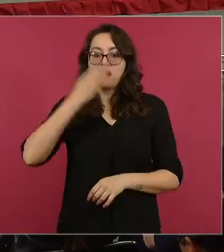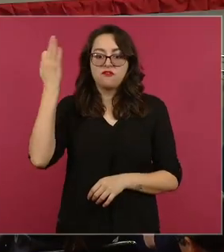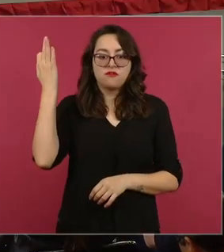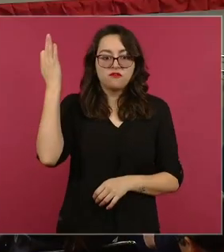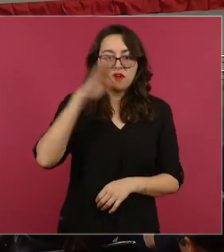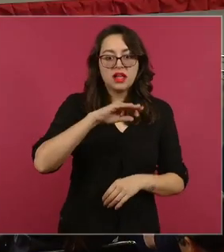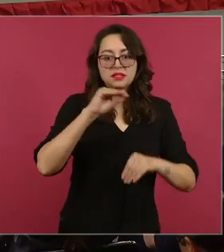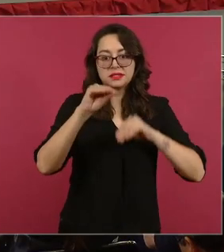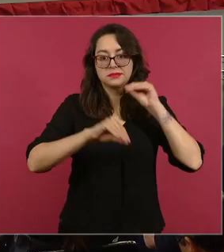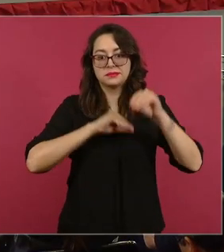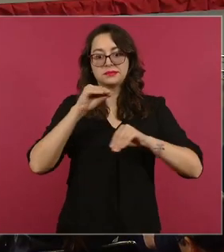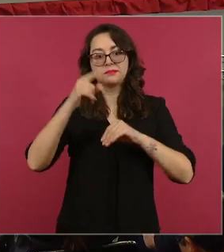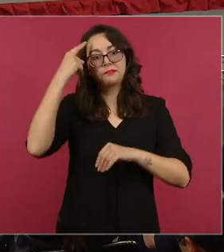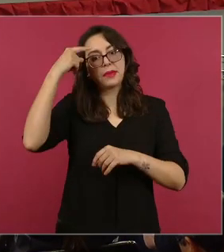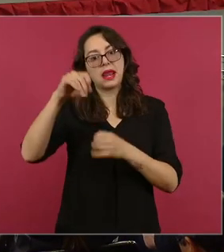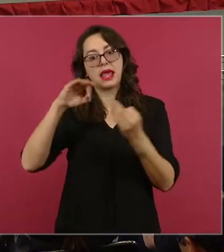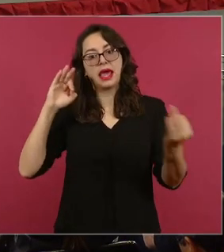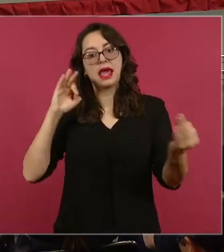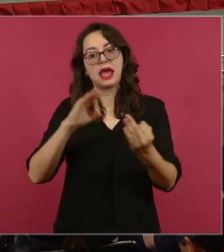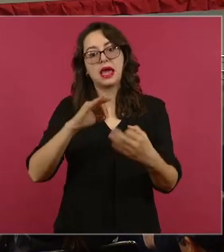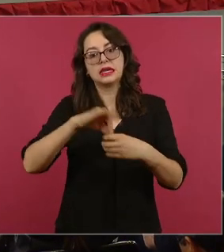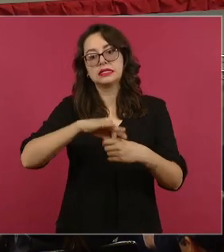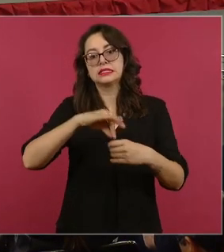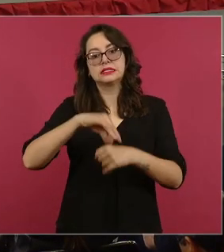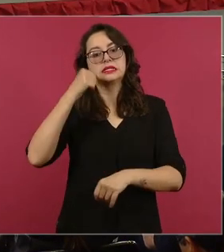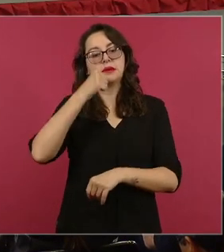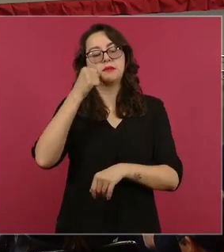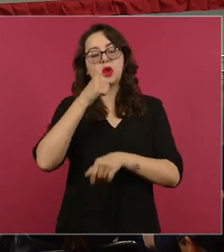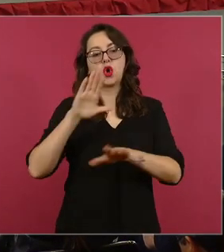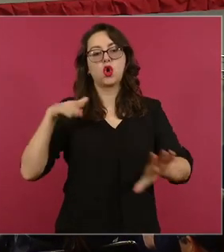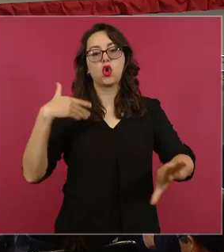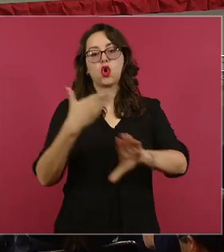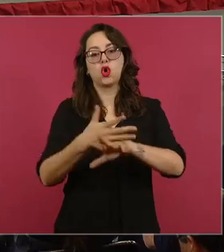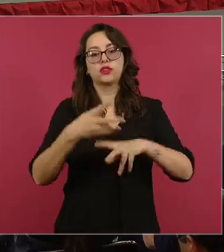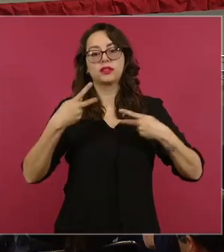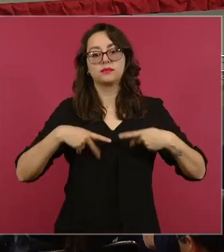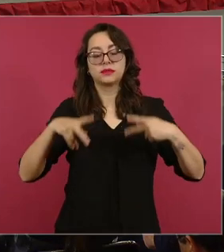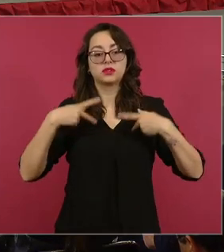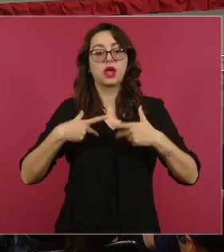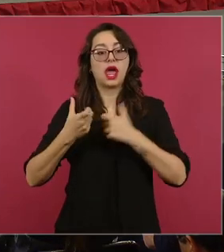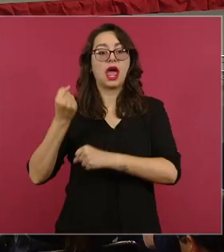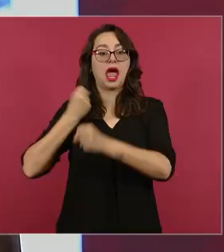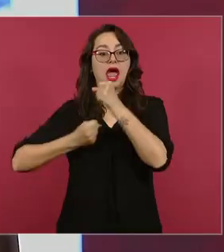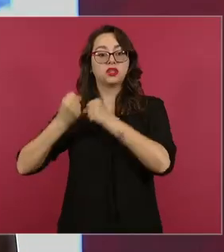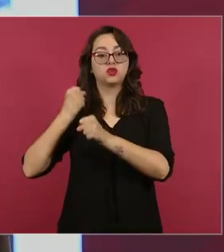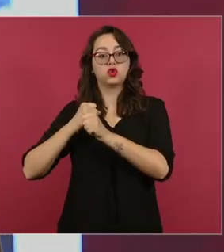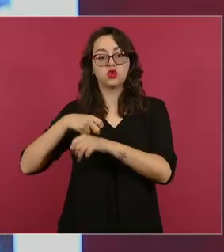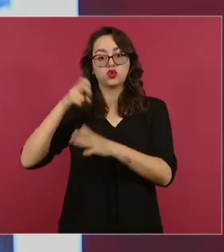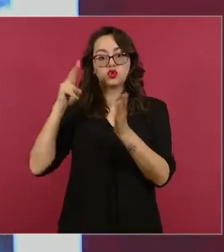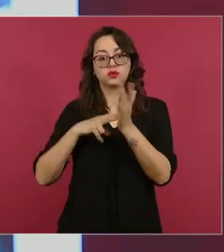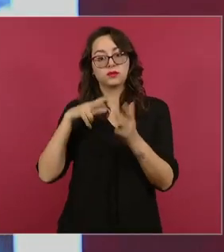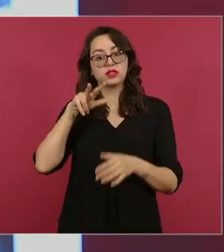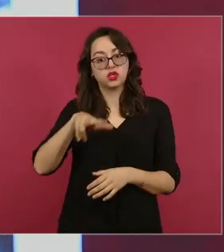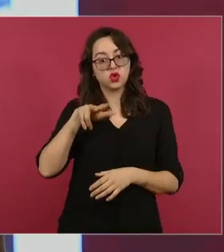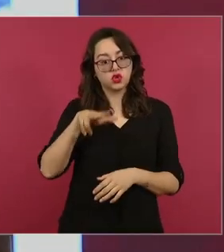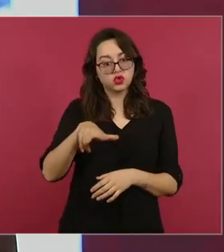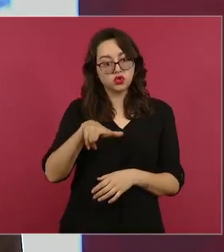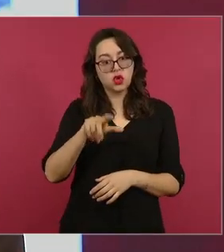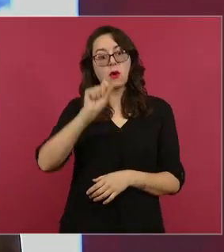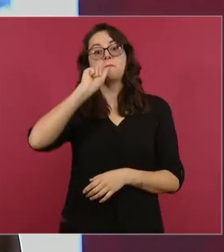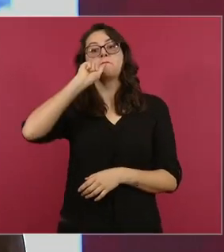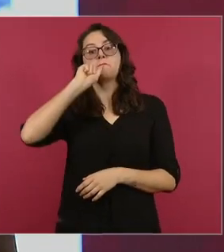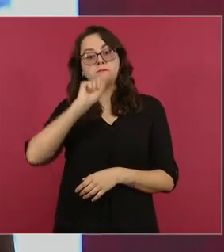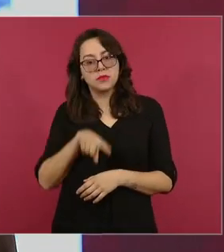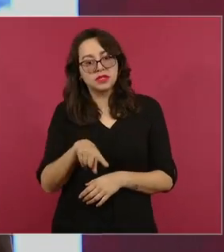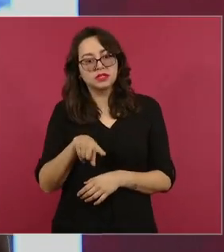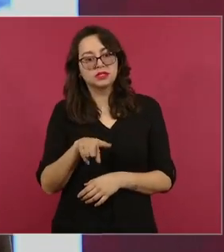en época electoral para perjudicar al adversario. En 2018 se utilizó esta misma imagen